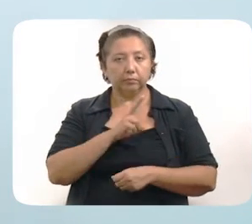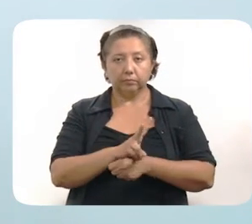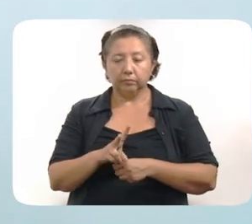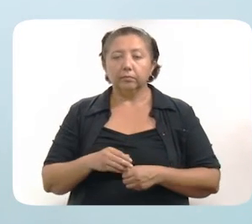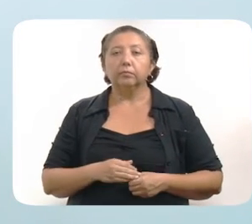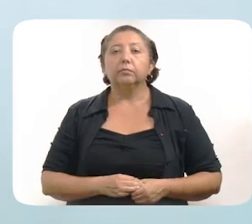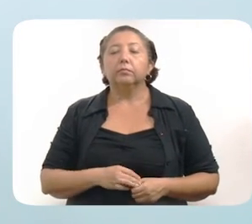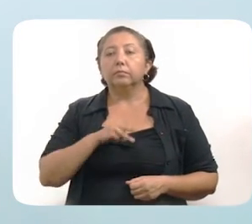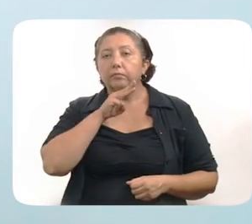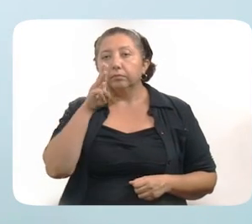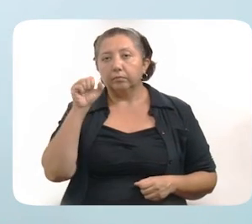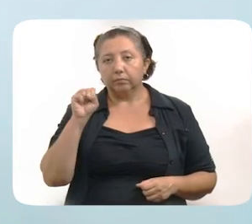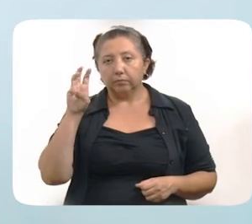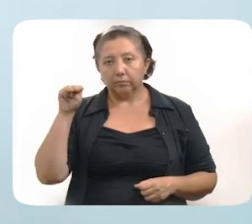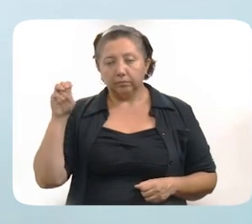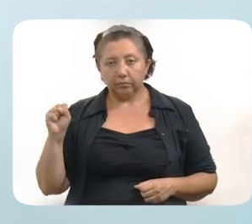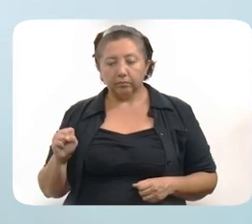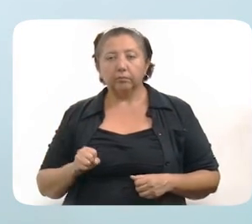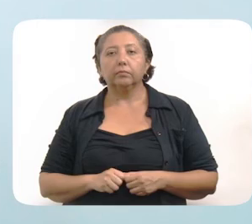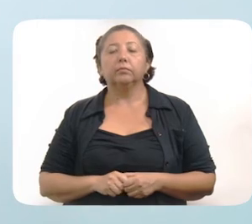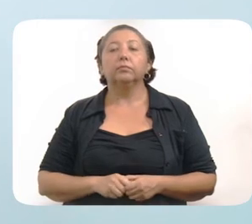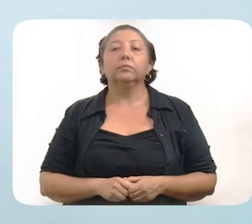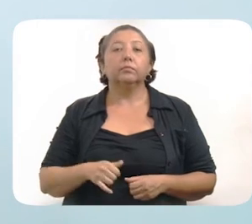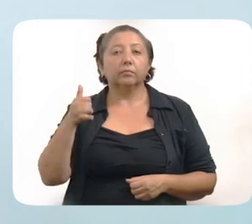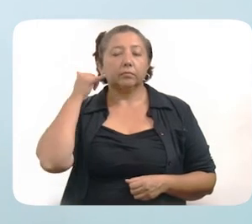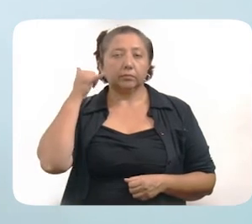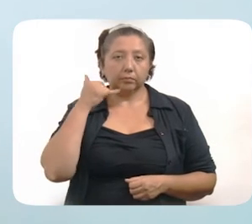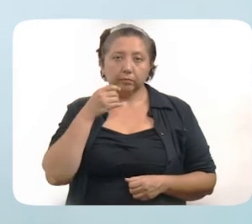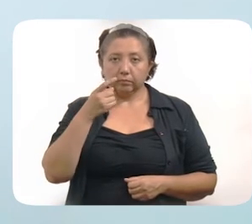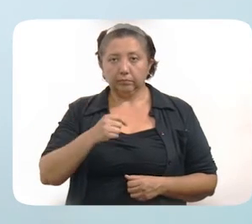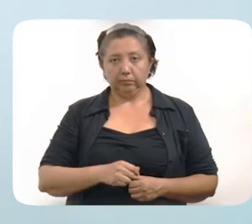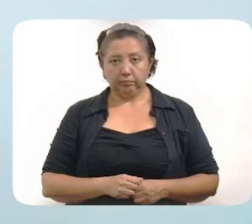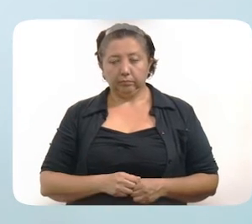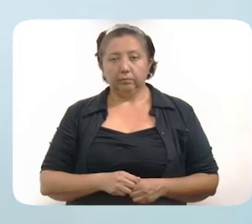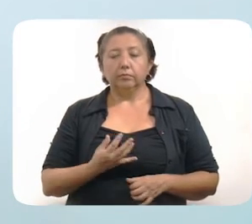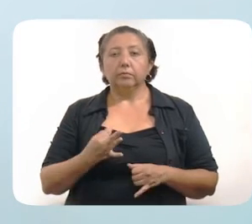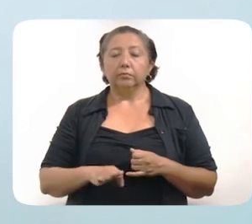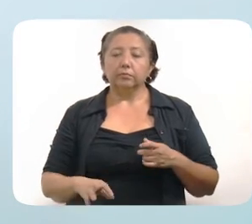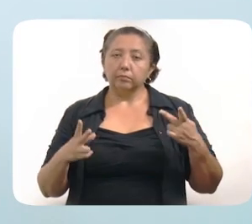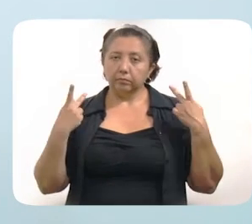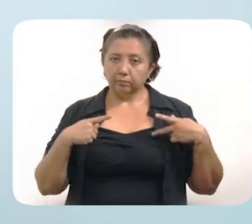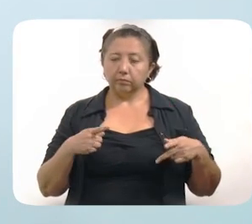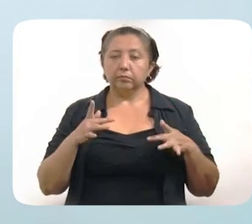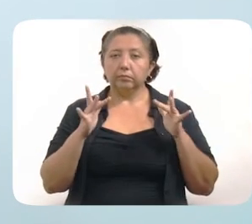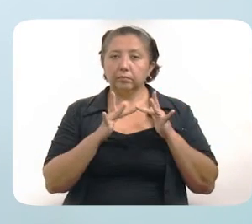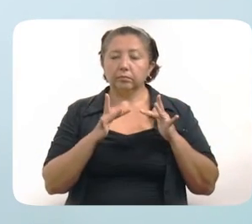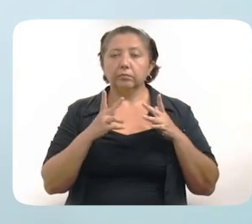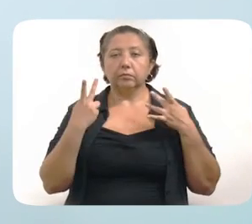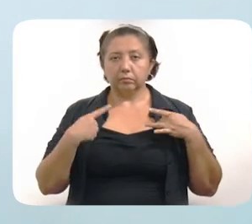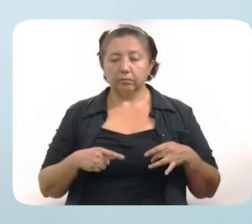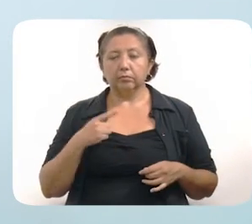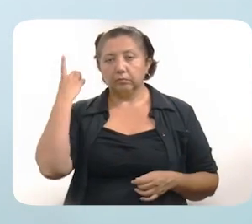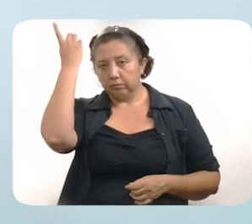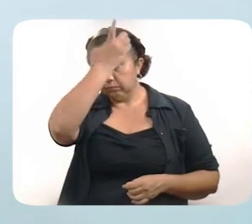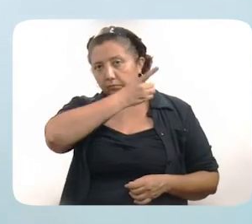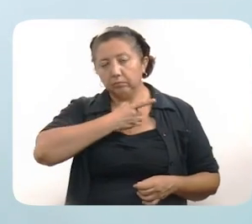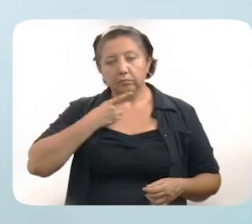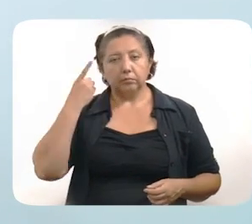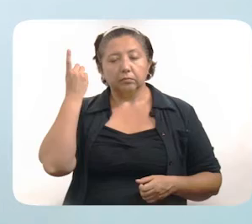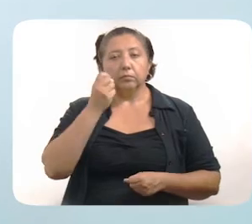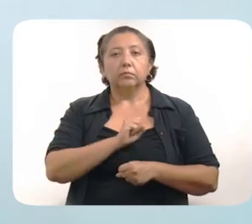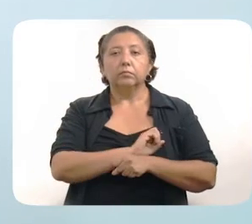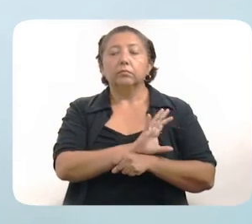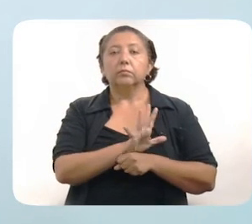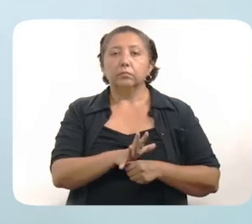oportuno vía mensajes sms y llamadas telefónicas a los últimos contactos de las personas que al ser diagnosticadas